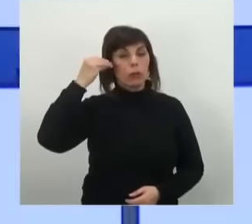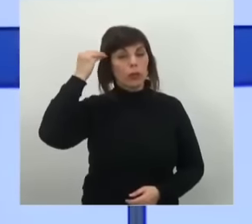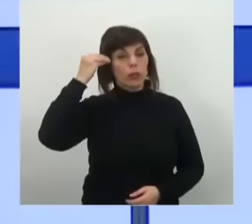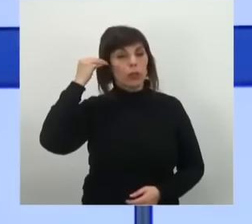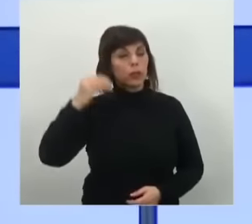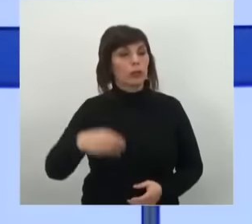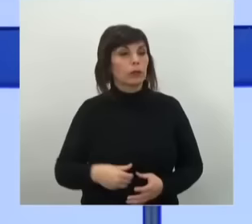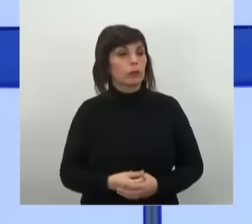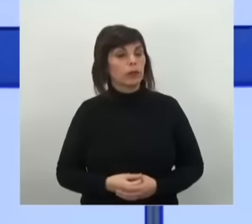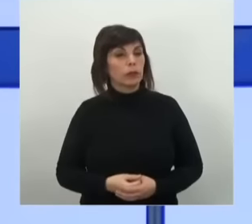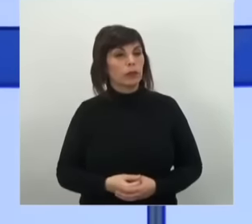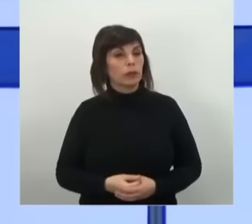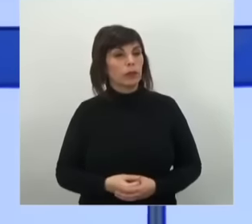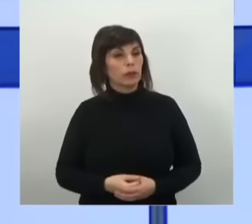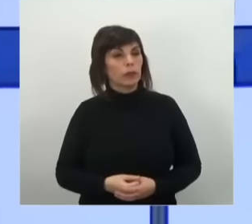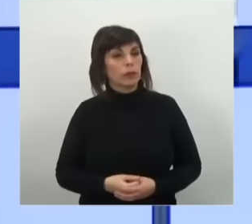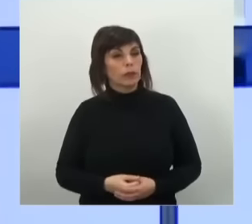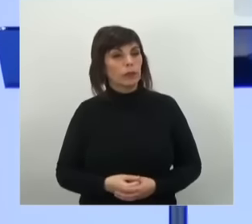logren